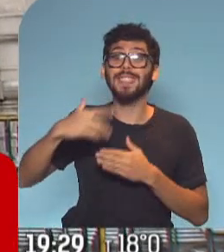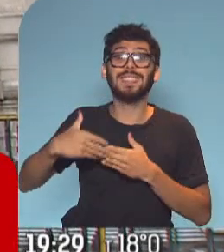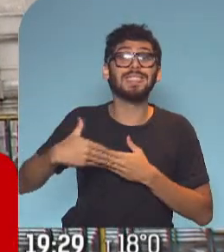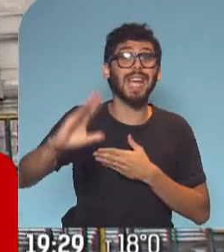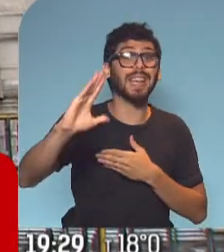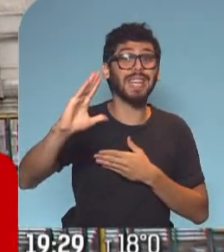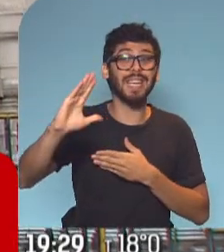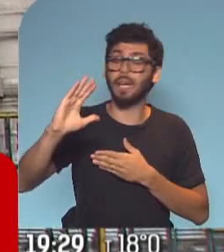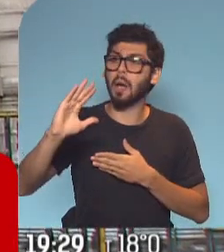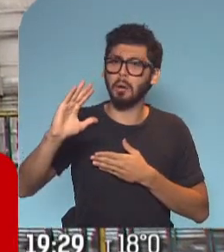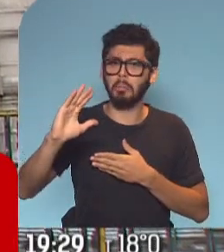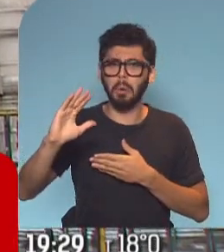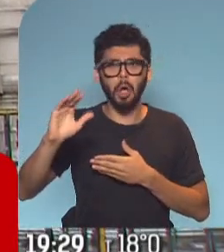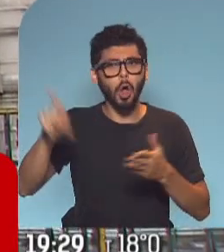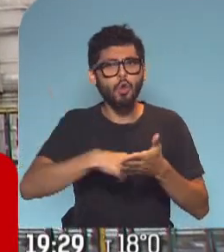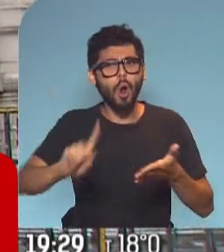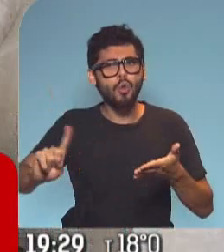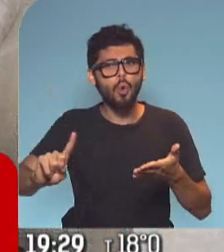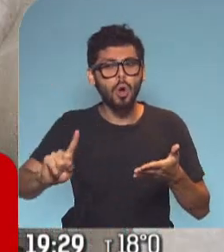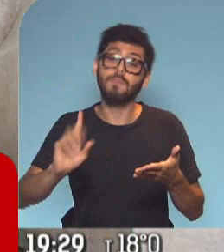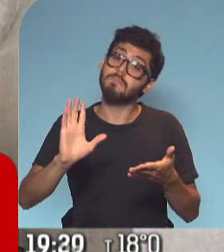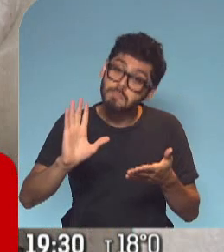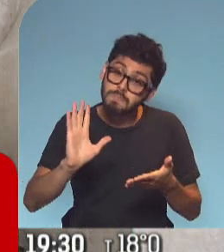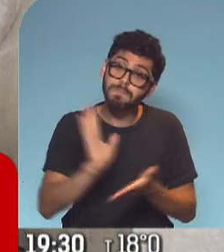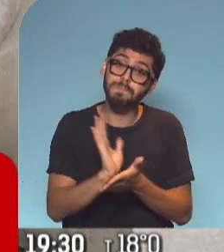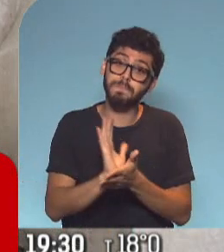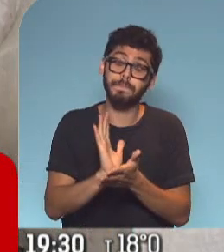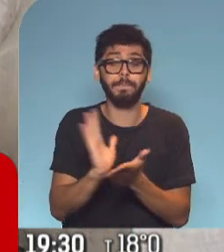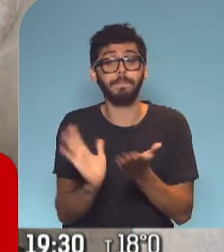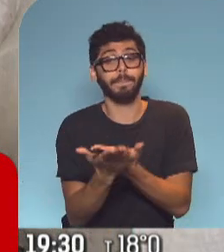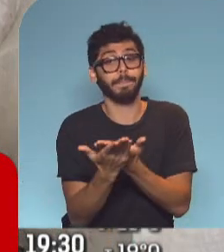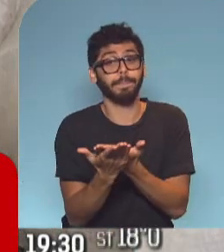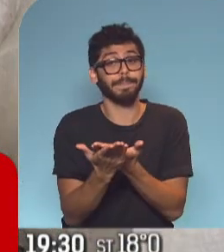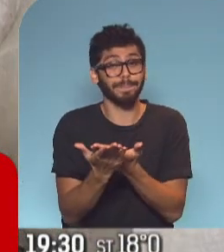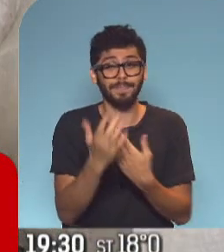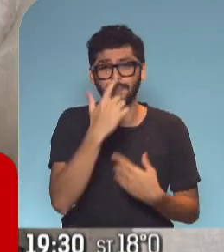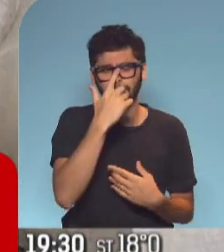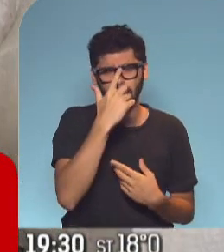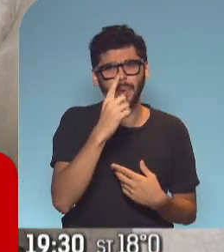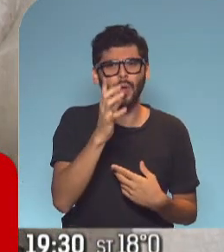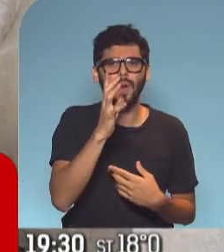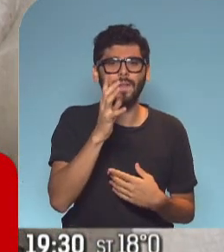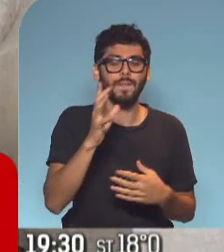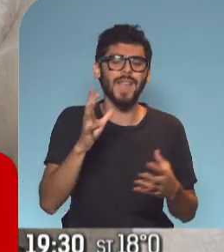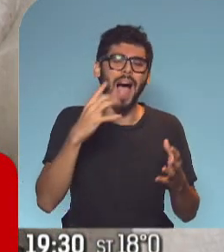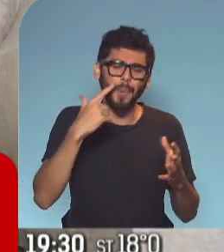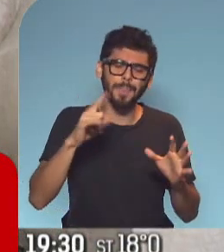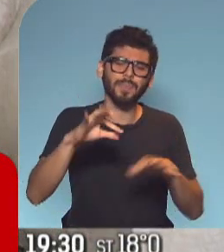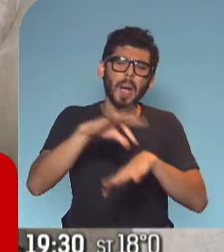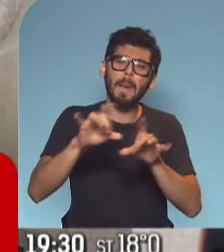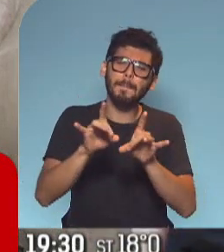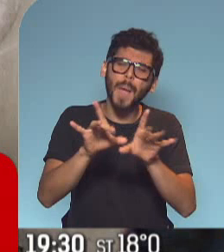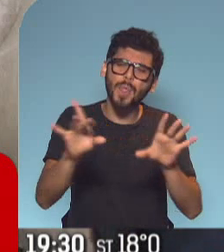por la justicia es un antecedente a tener en cuenta también digo hay que leerlo como bien decís en contexto de pandemia de crisis